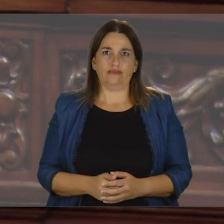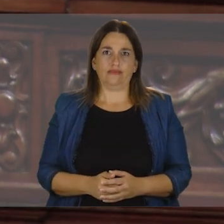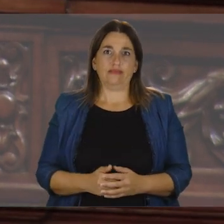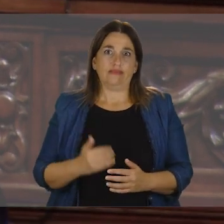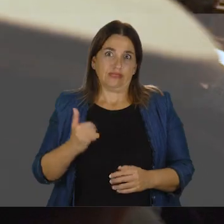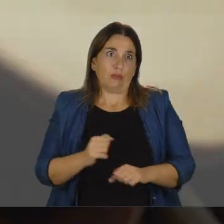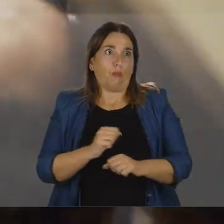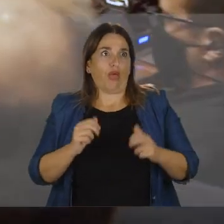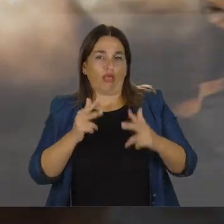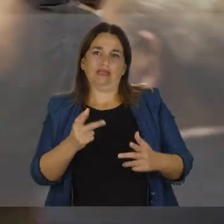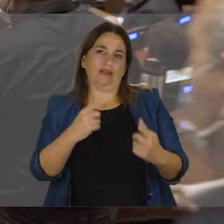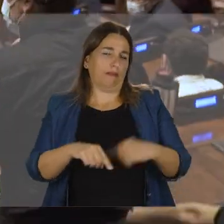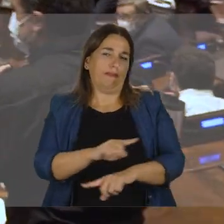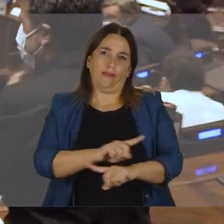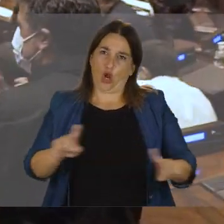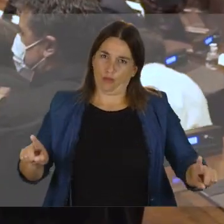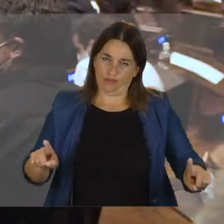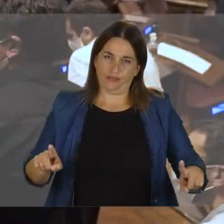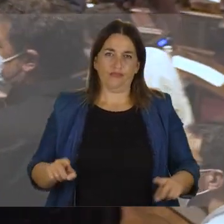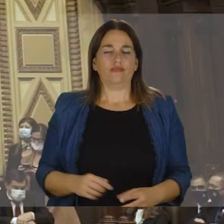aunque puedan ser válidas.